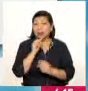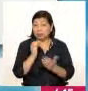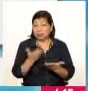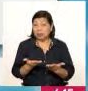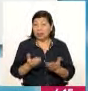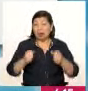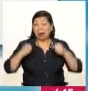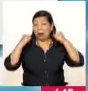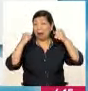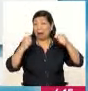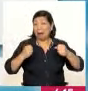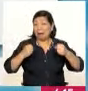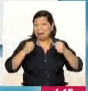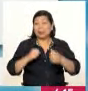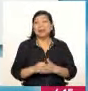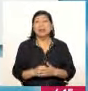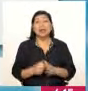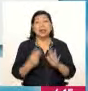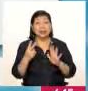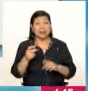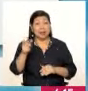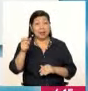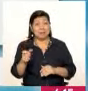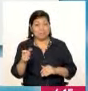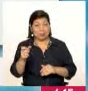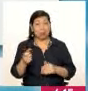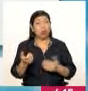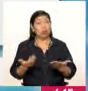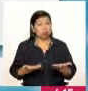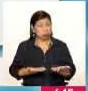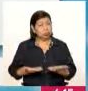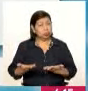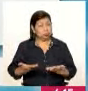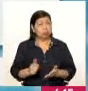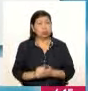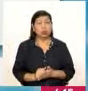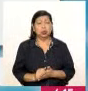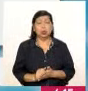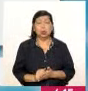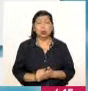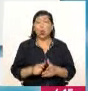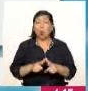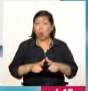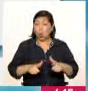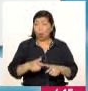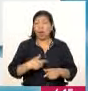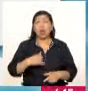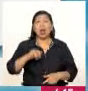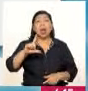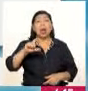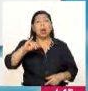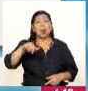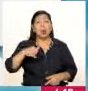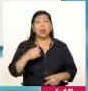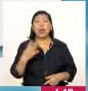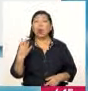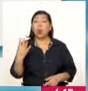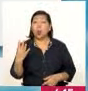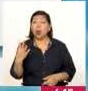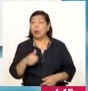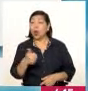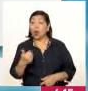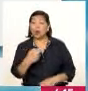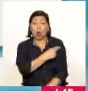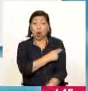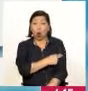las manifestaciones, 7 personas fueron atendidas en el Centro de Salud de La Joya y 4 en el Hospital